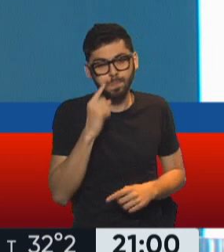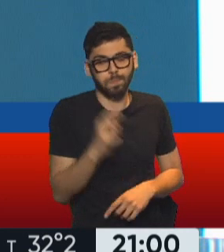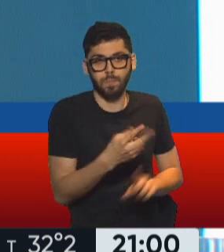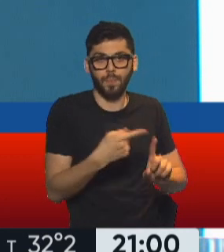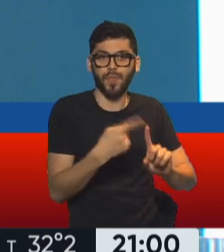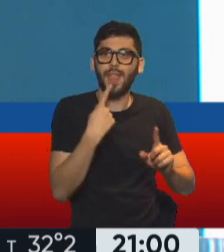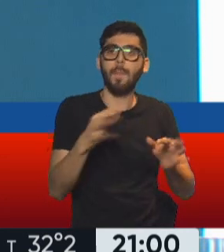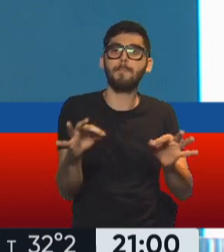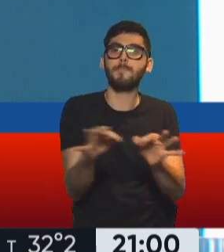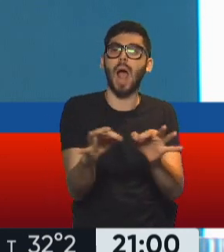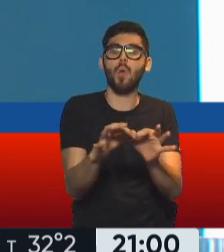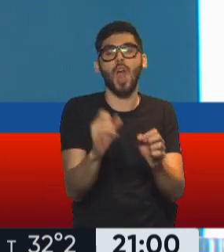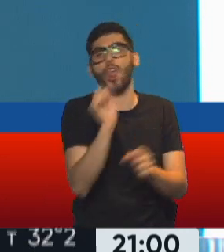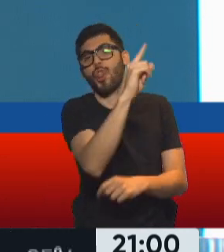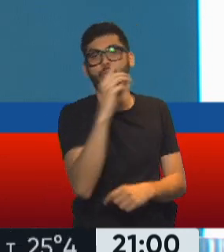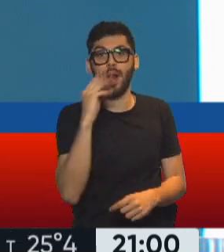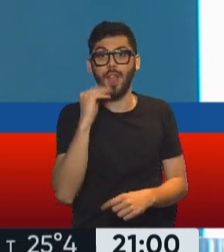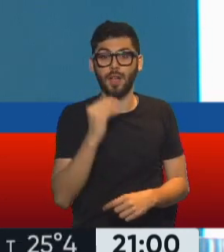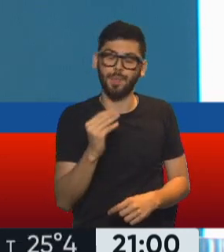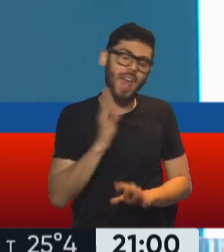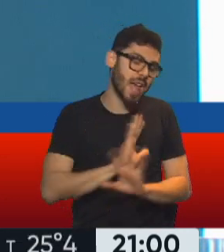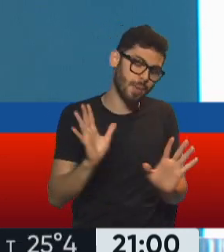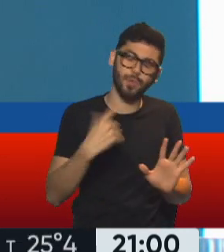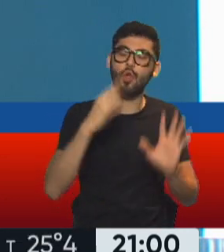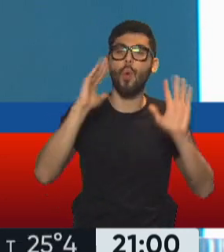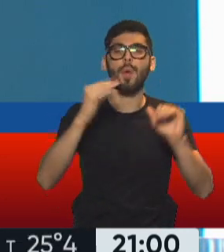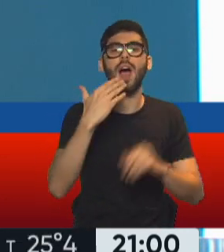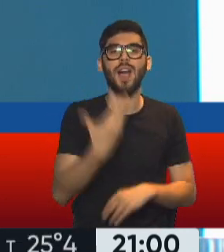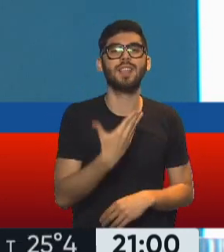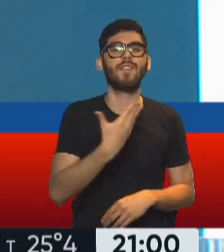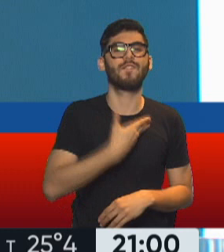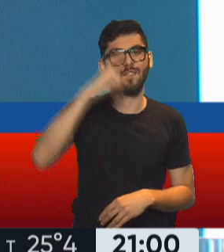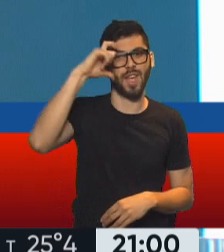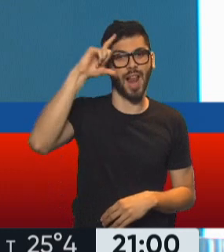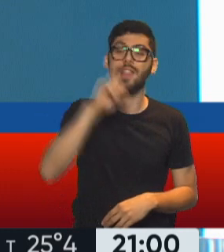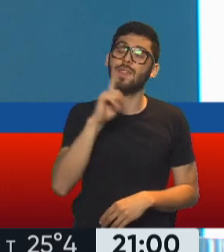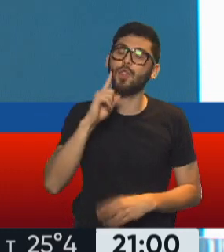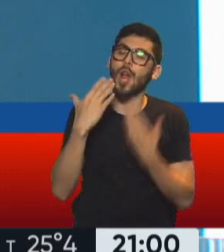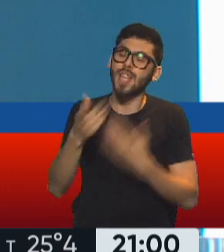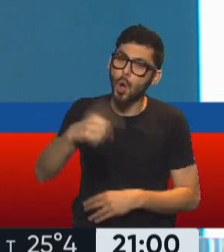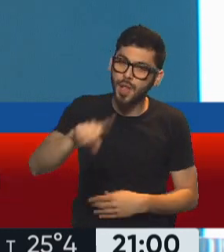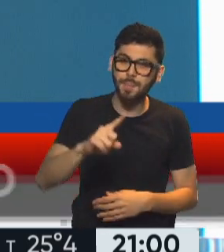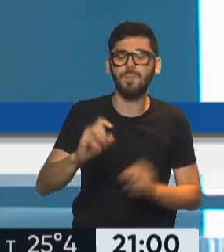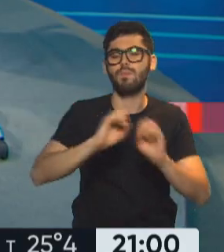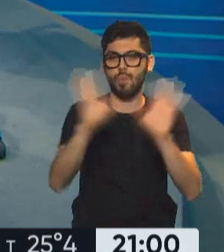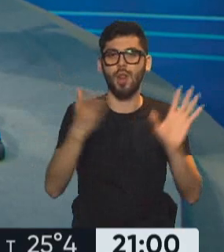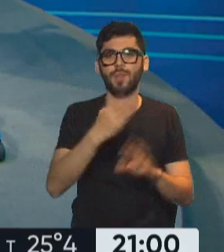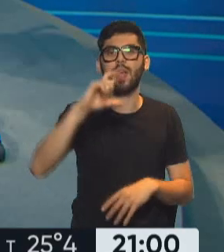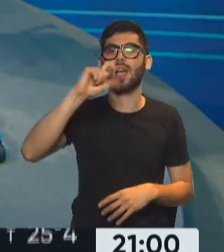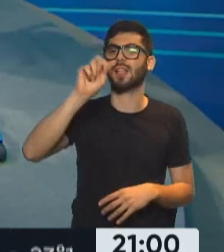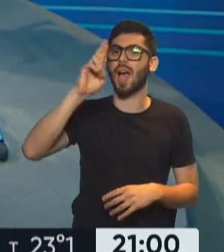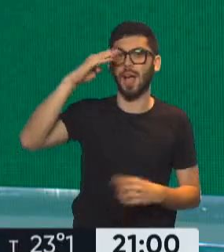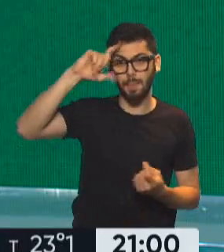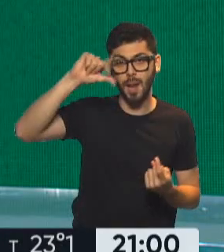Sí. Malvinas son británicas. terrible. Nos vamos. Roberto Feletti, muchas gracias por No, estar aquí. gracias a ustedes. Muy claro escucharlo. Osvaldo, Carmela,